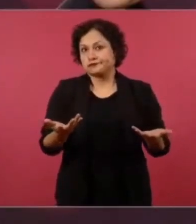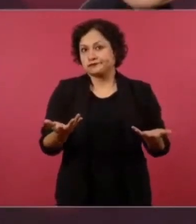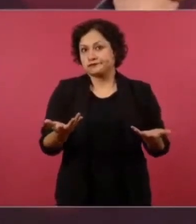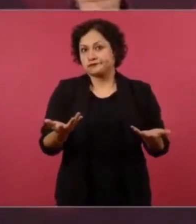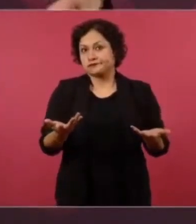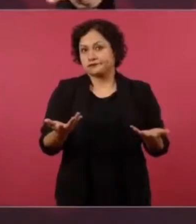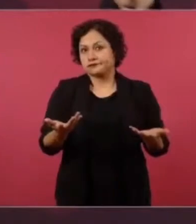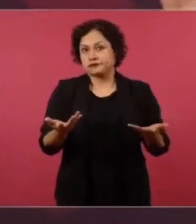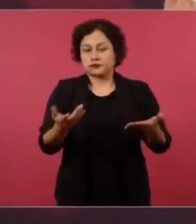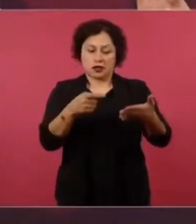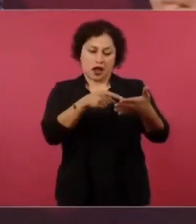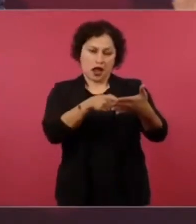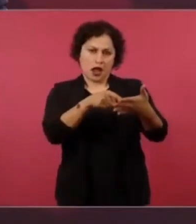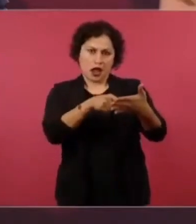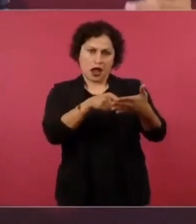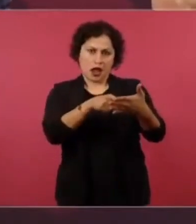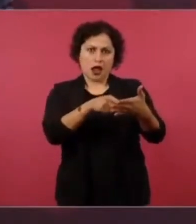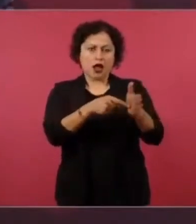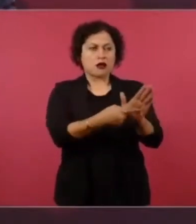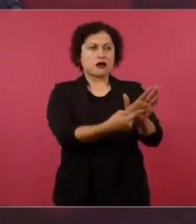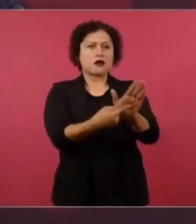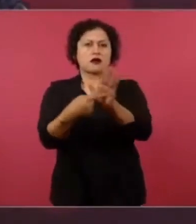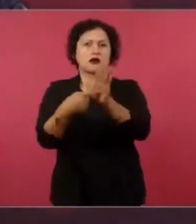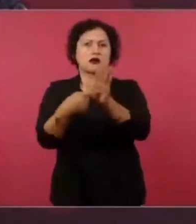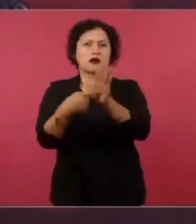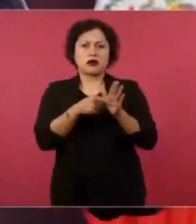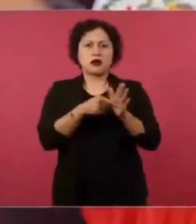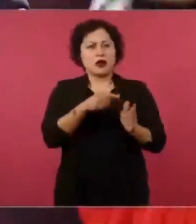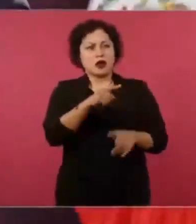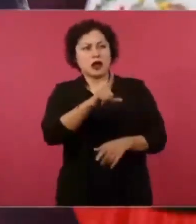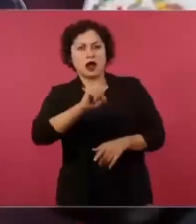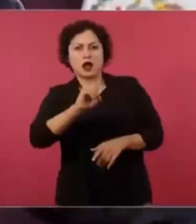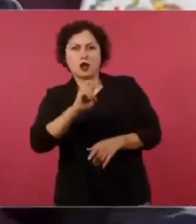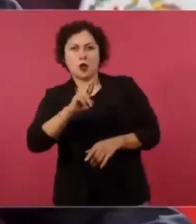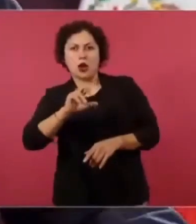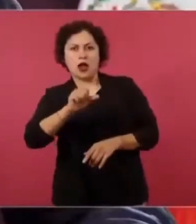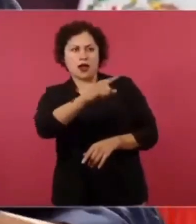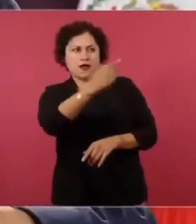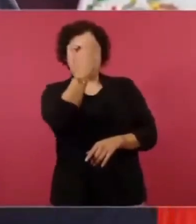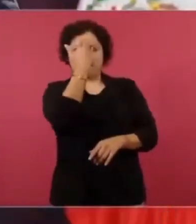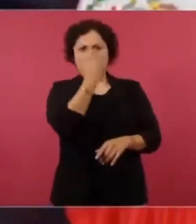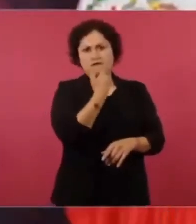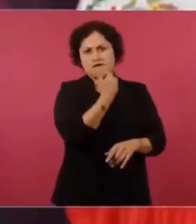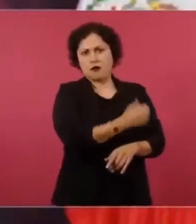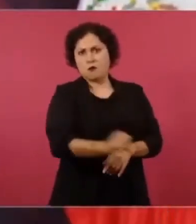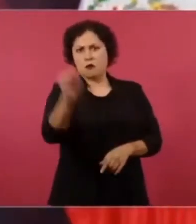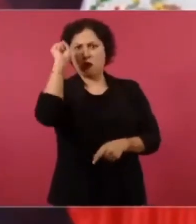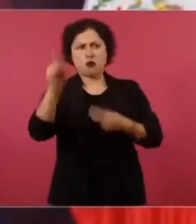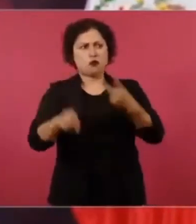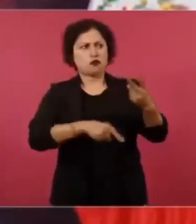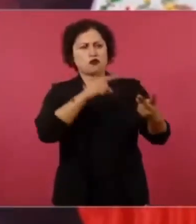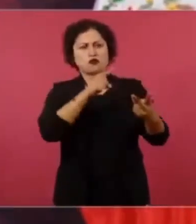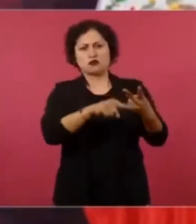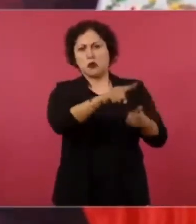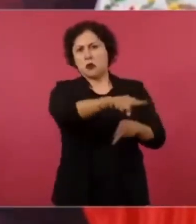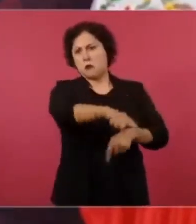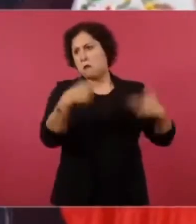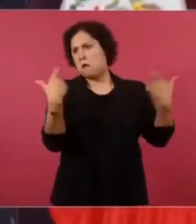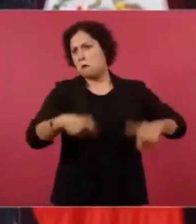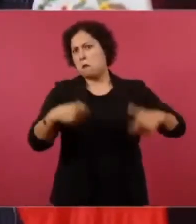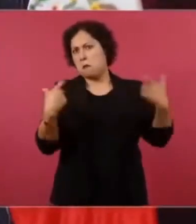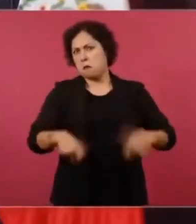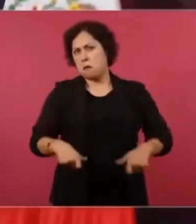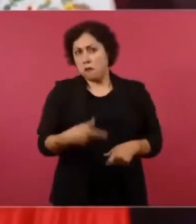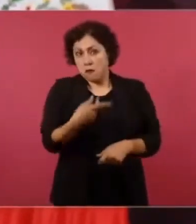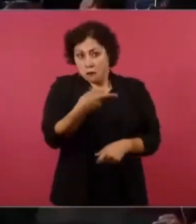Sí, muy famoso Guzmán Loera y tiene mucho dinero, pero no juega en ligas